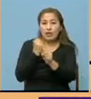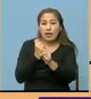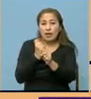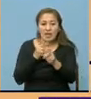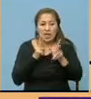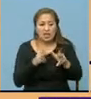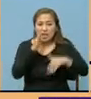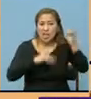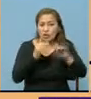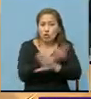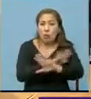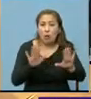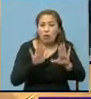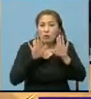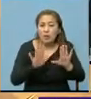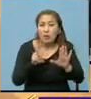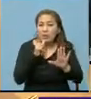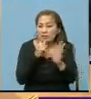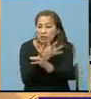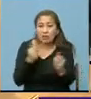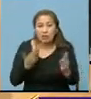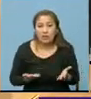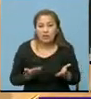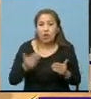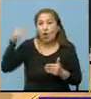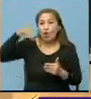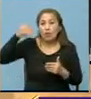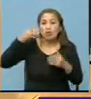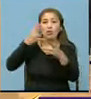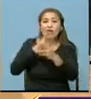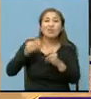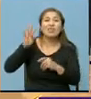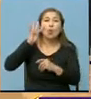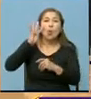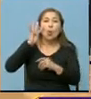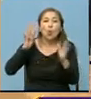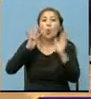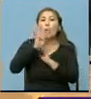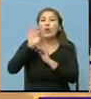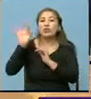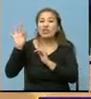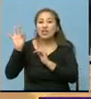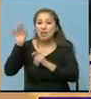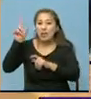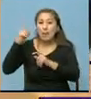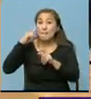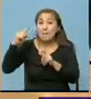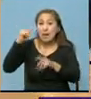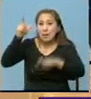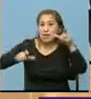paralizada prácticamente desapareció que monterrico se perdieron 400 a 500 puestos laborales